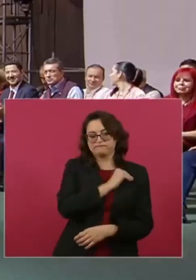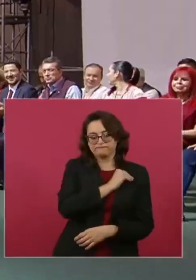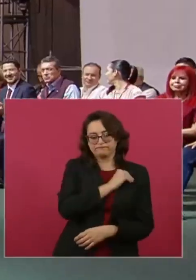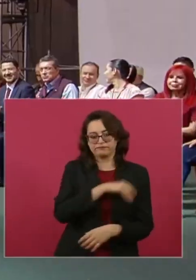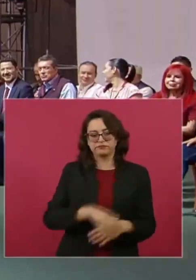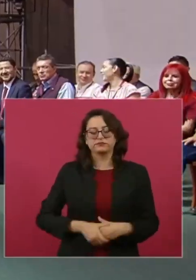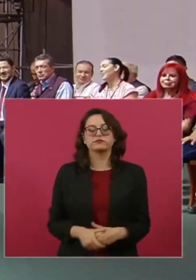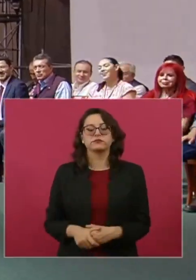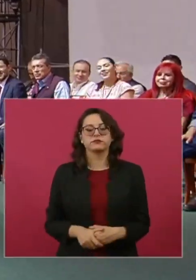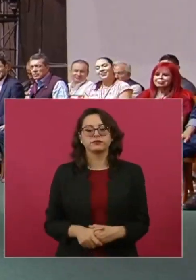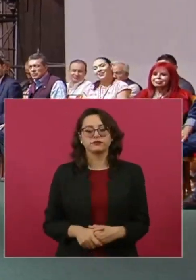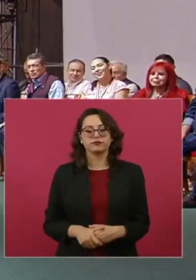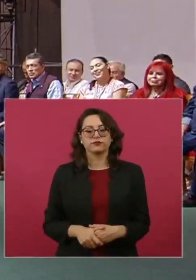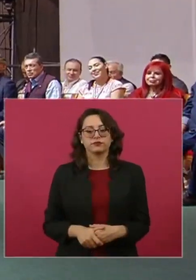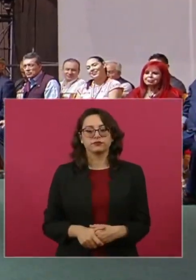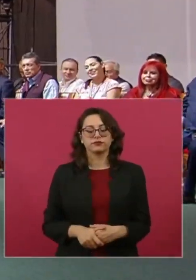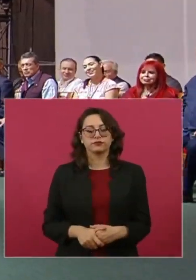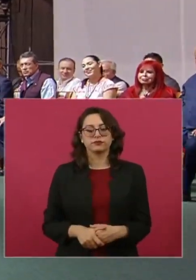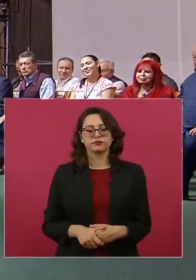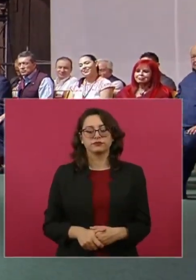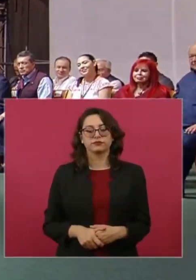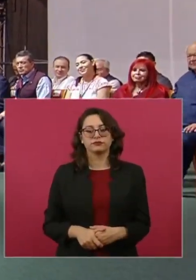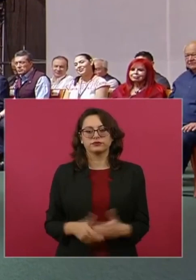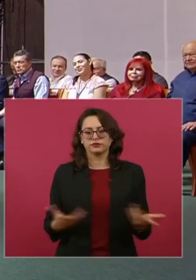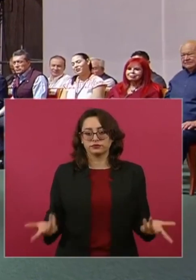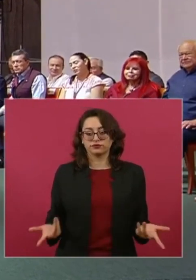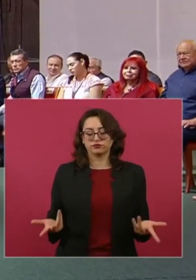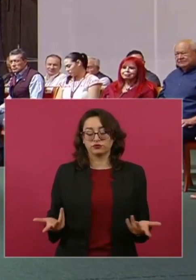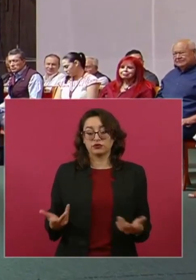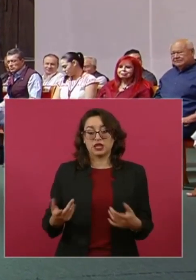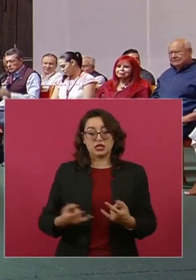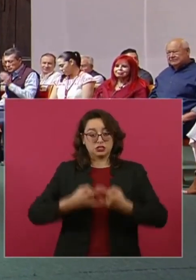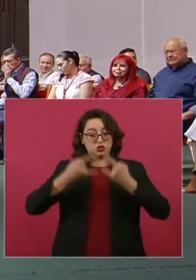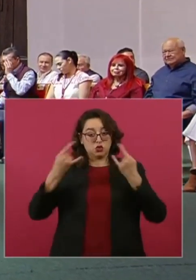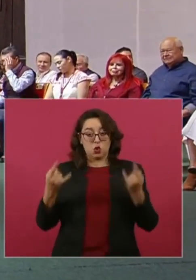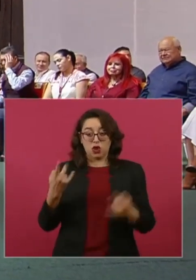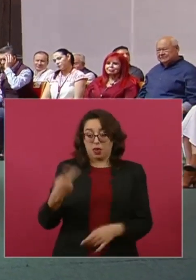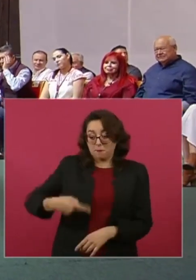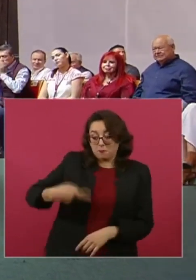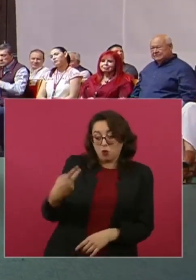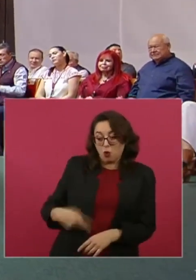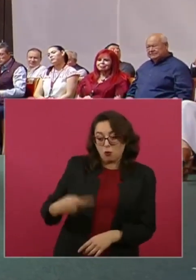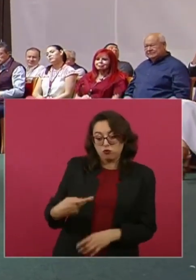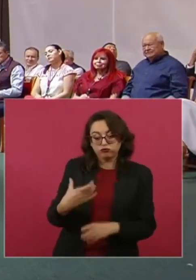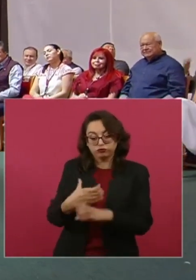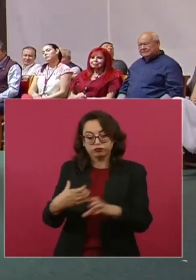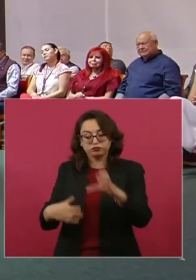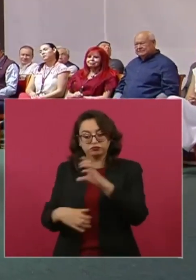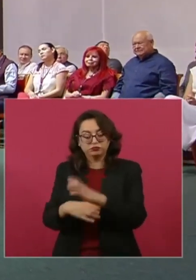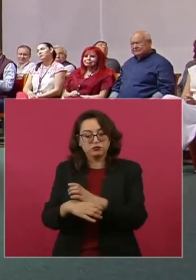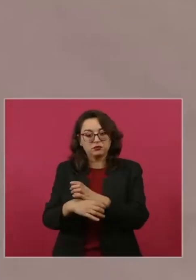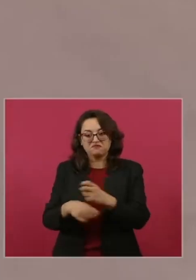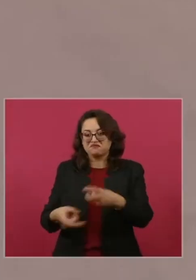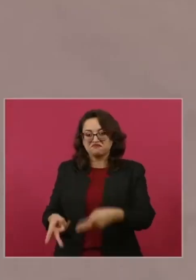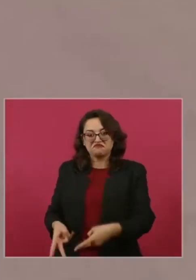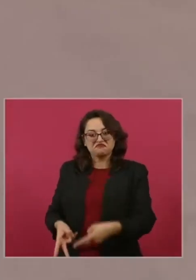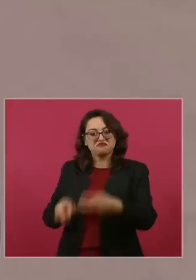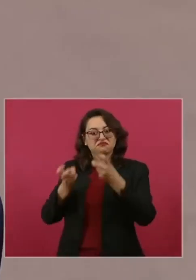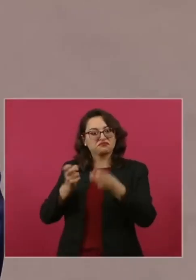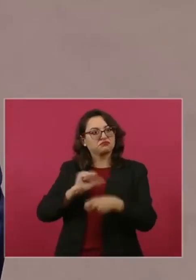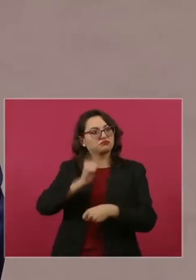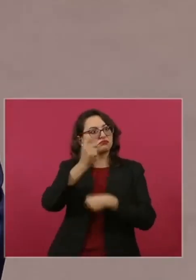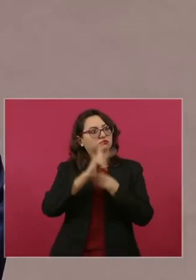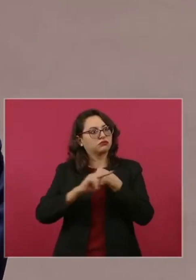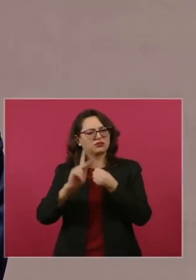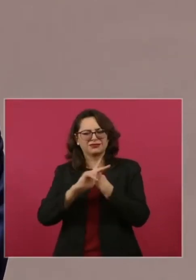Recuperando piezas arqueológicas robadas we continue o trasladadas to al rescue stolen Se